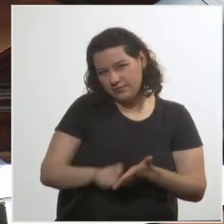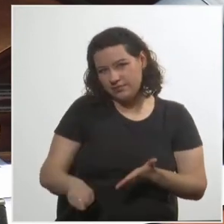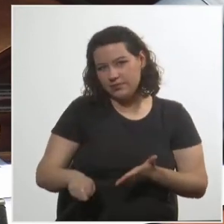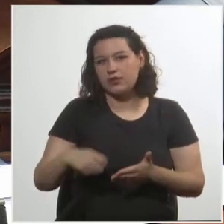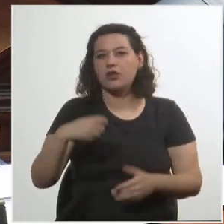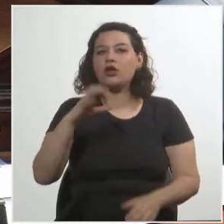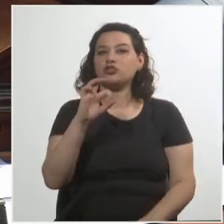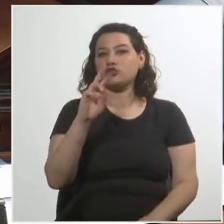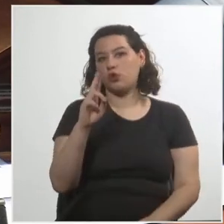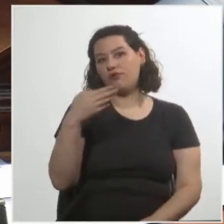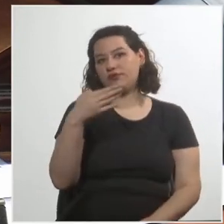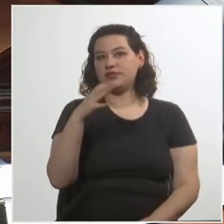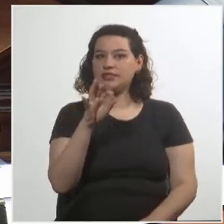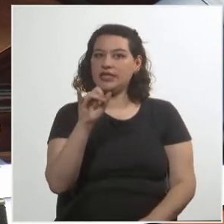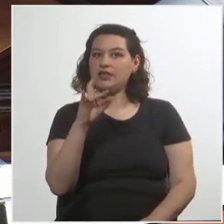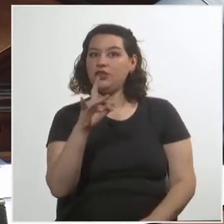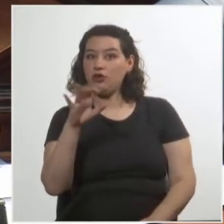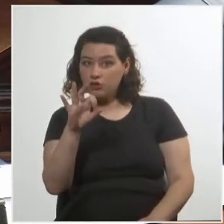por aportes